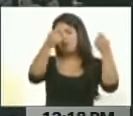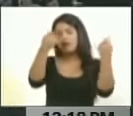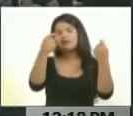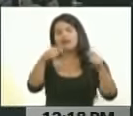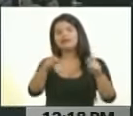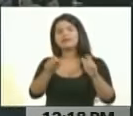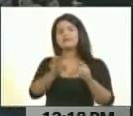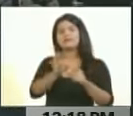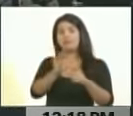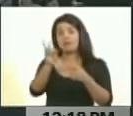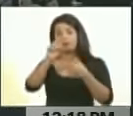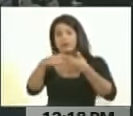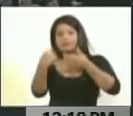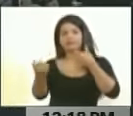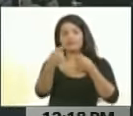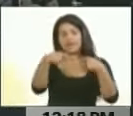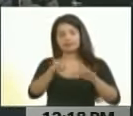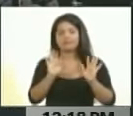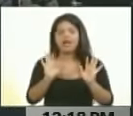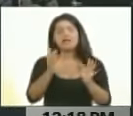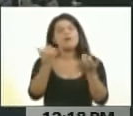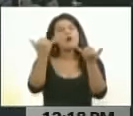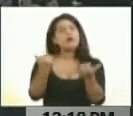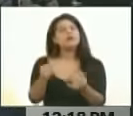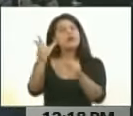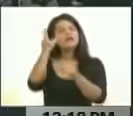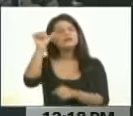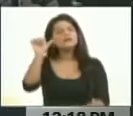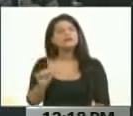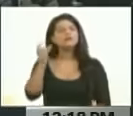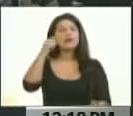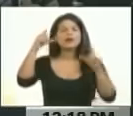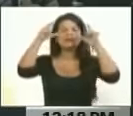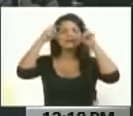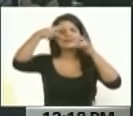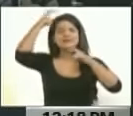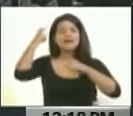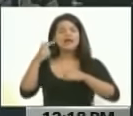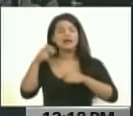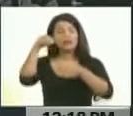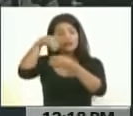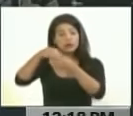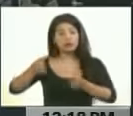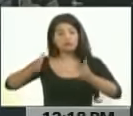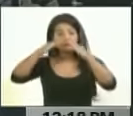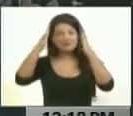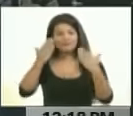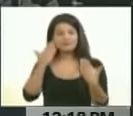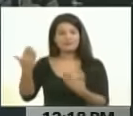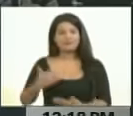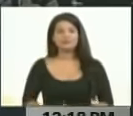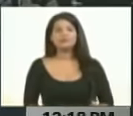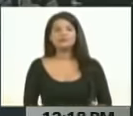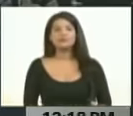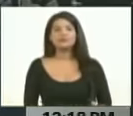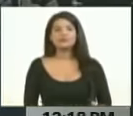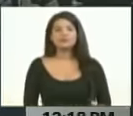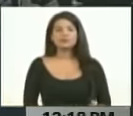de inmediato vamos a escuchar este pronunciamiento que realiza el día de hoy desde la Cancillería de la República Bolivariana de nuestro país.